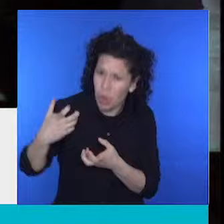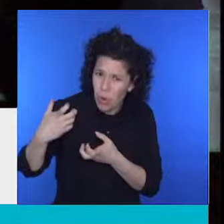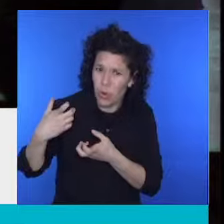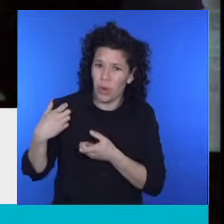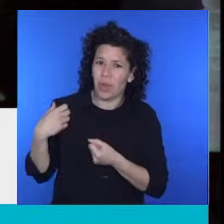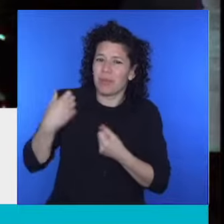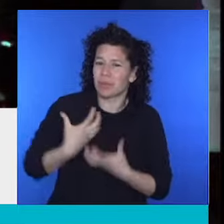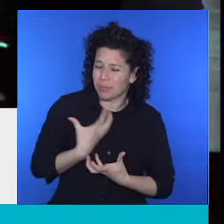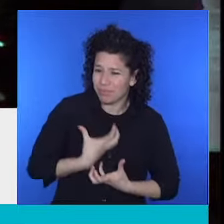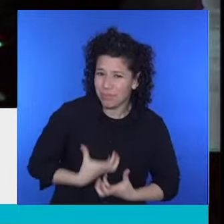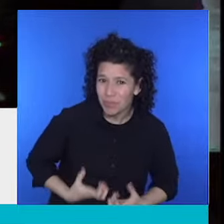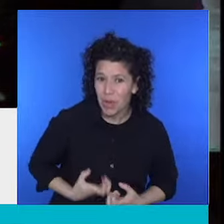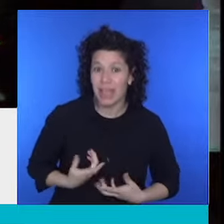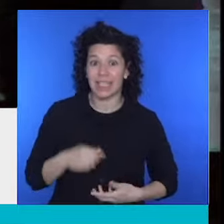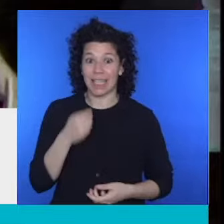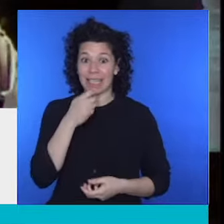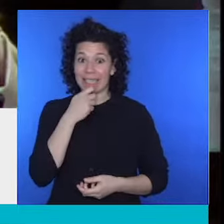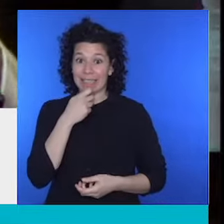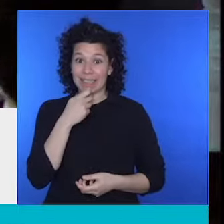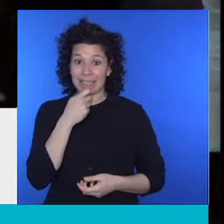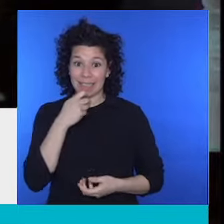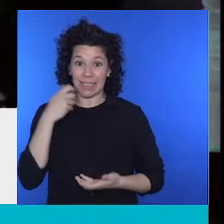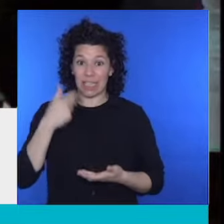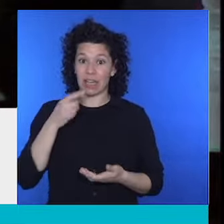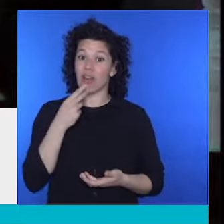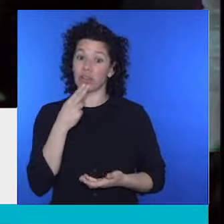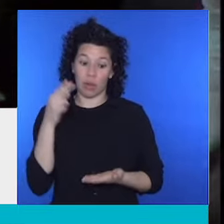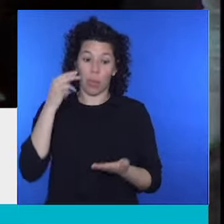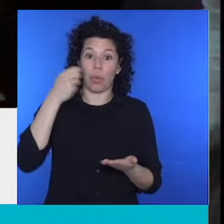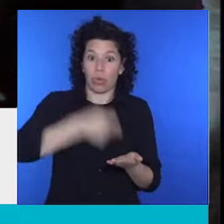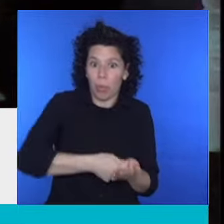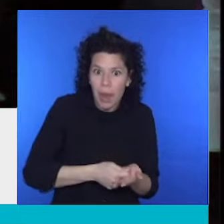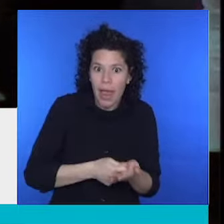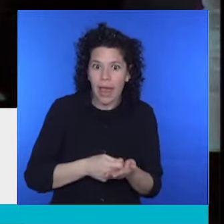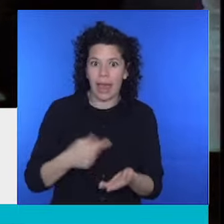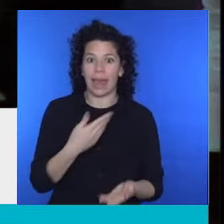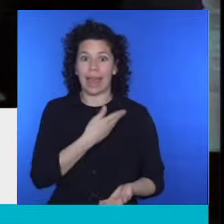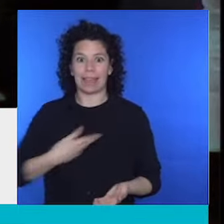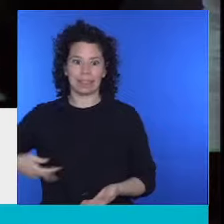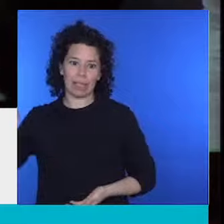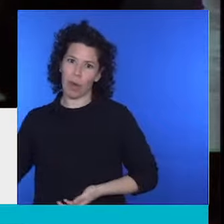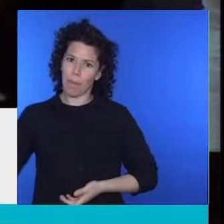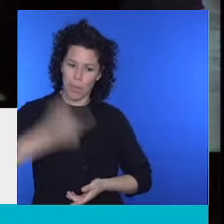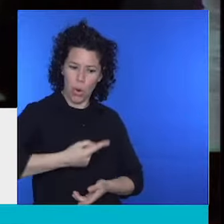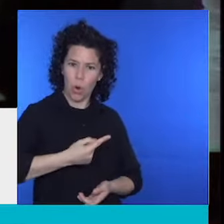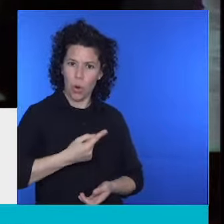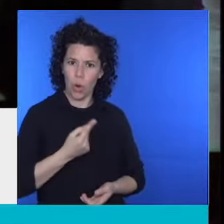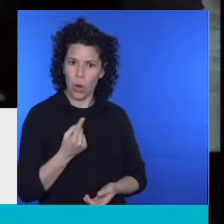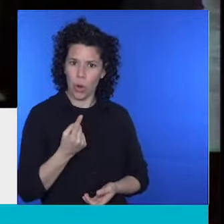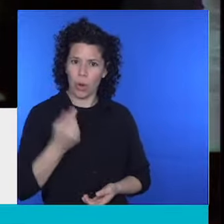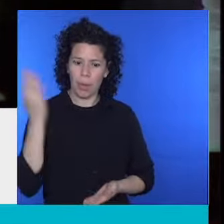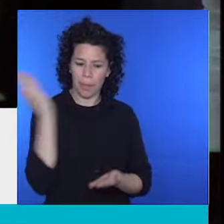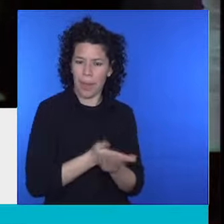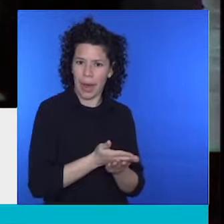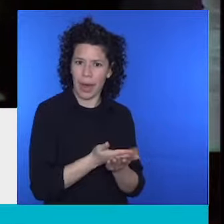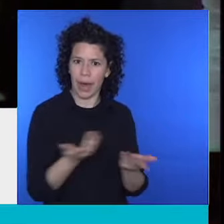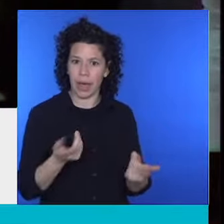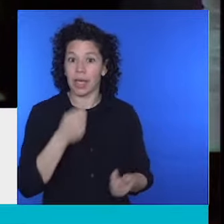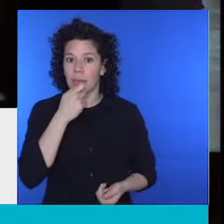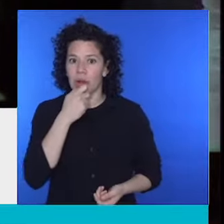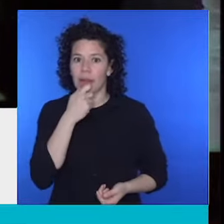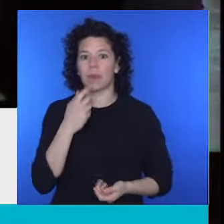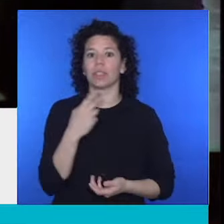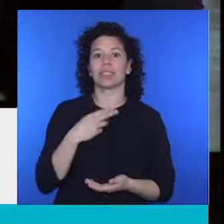que si no paga los impuestos el el estado lo lo reprime sabe que que si no paga los impuestos Por ejemplo si no paga el